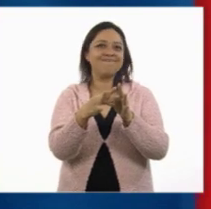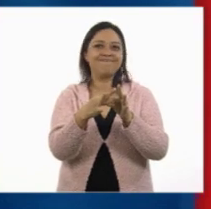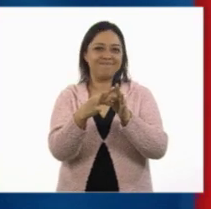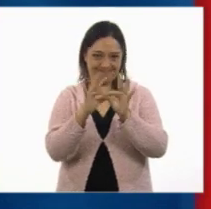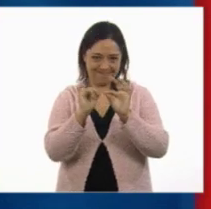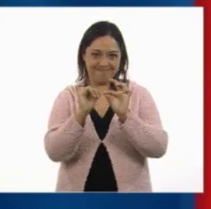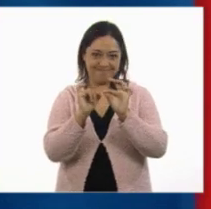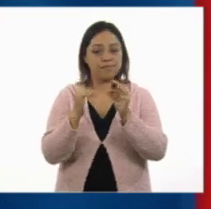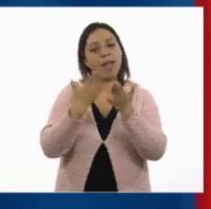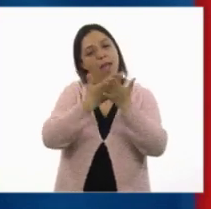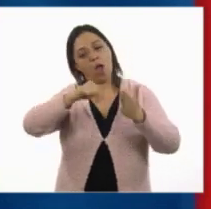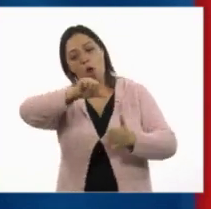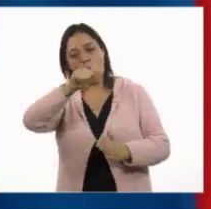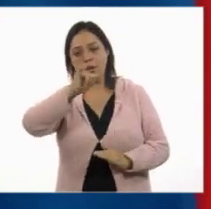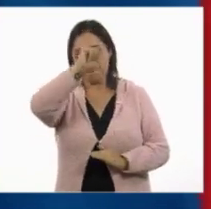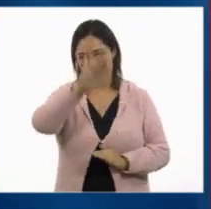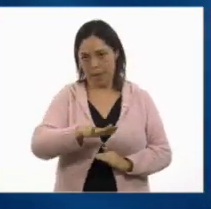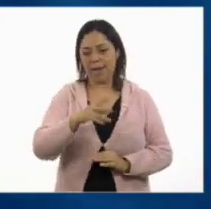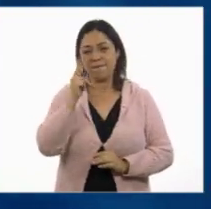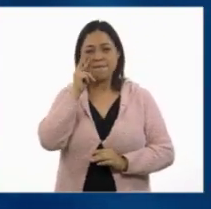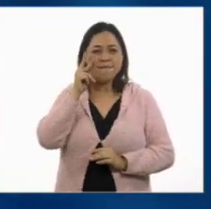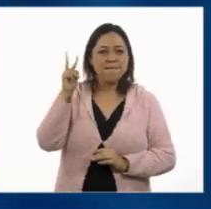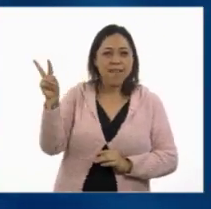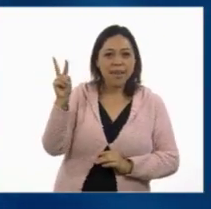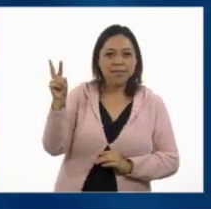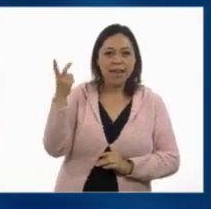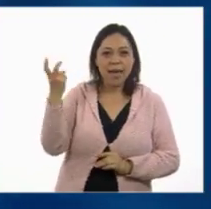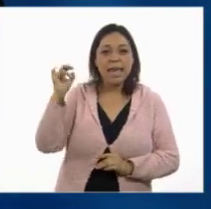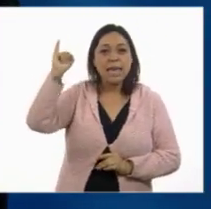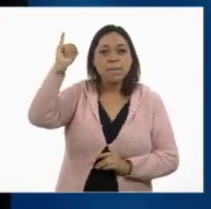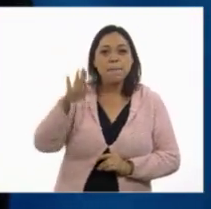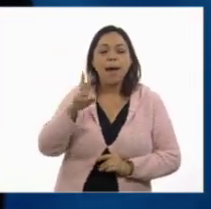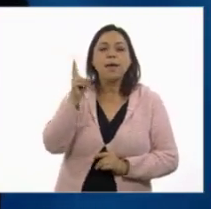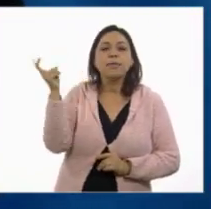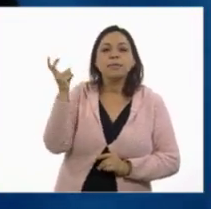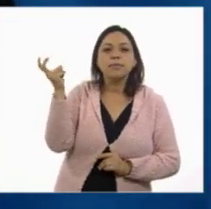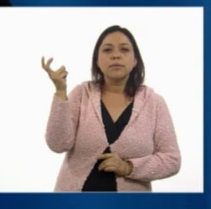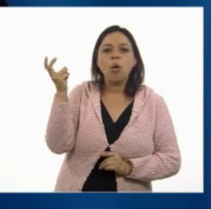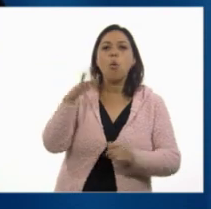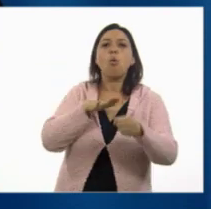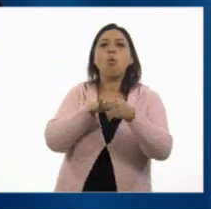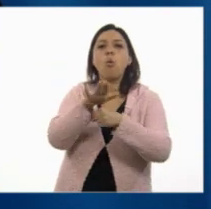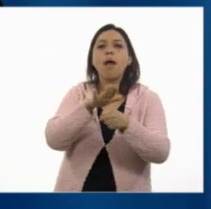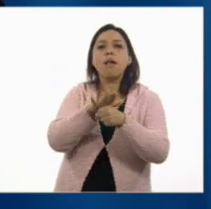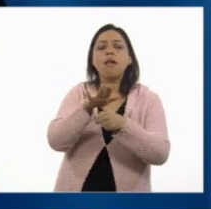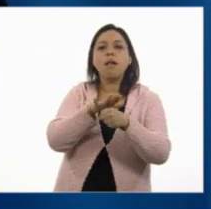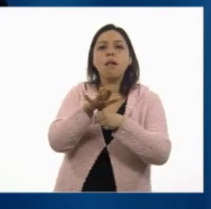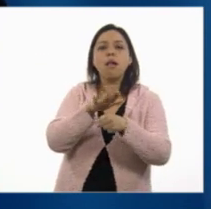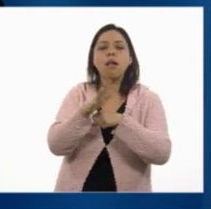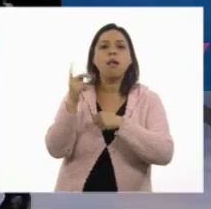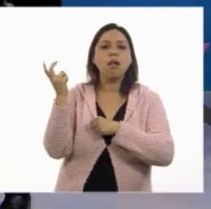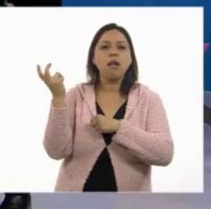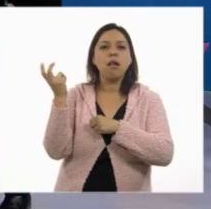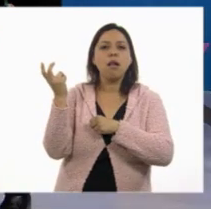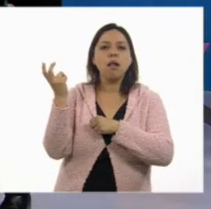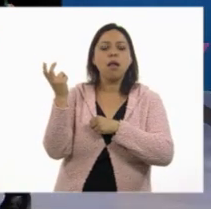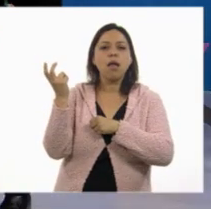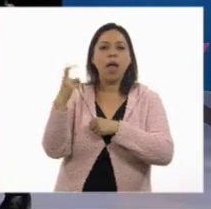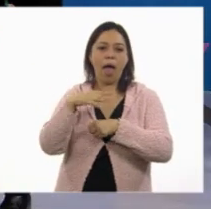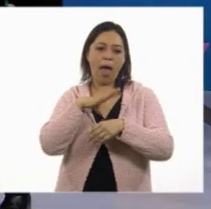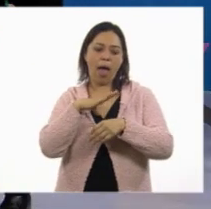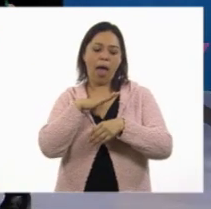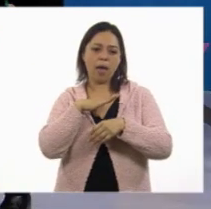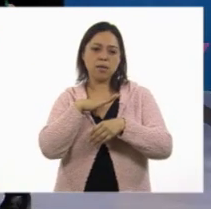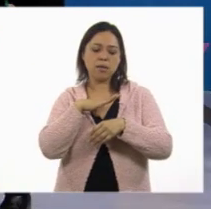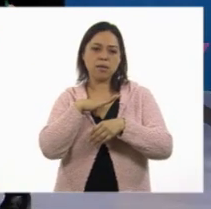imagen. Esta, ¿qué imagen será Aníbal? Este es un triángulo que tiene 3